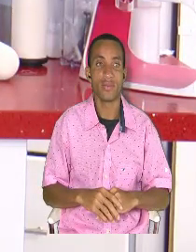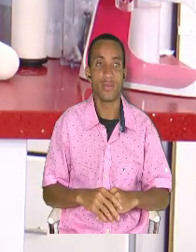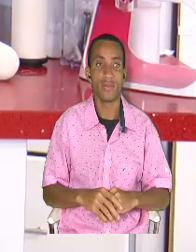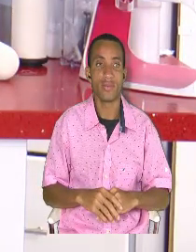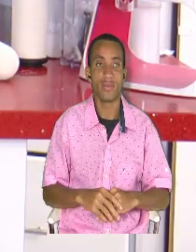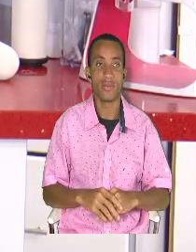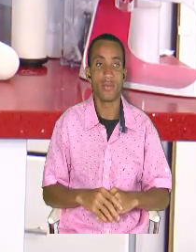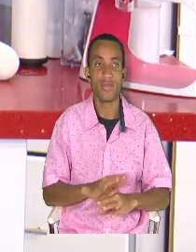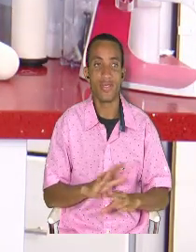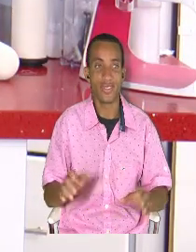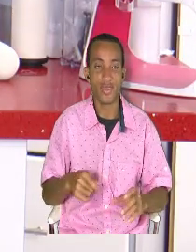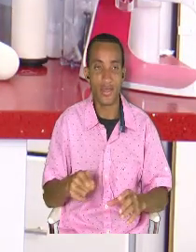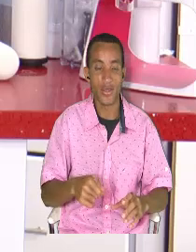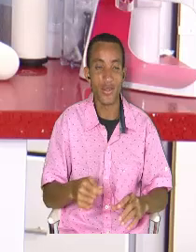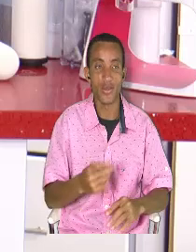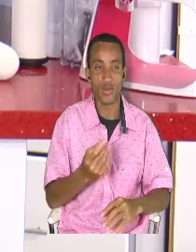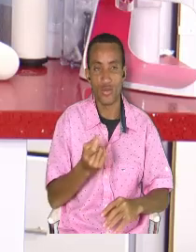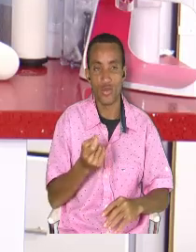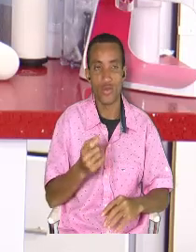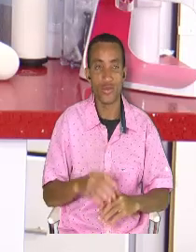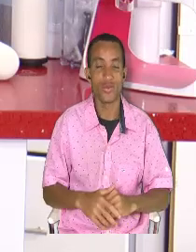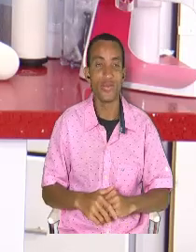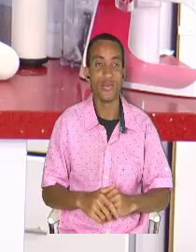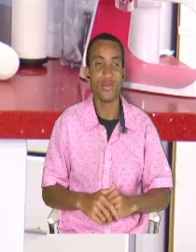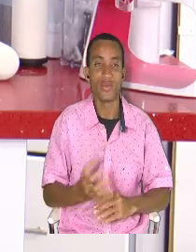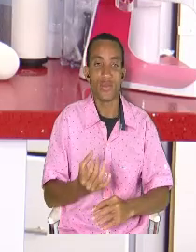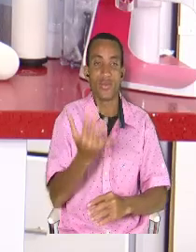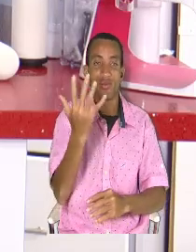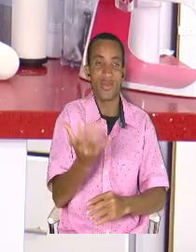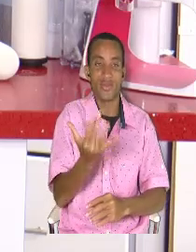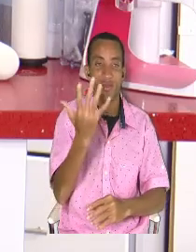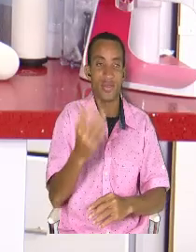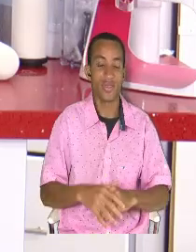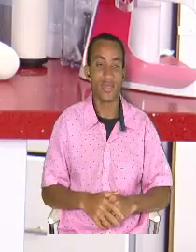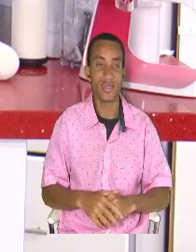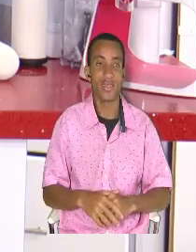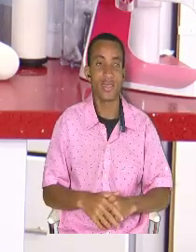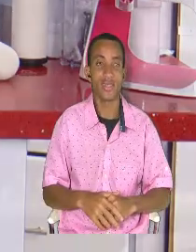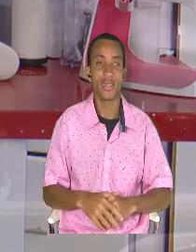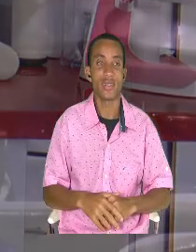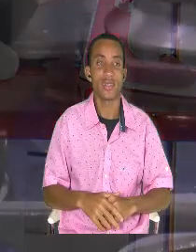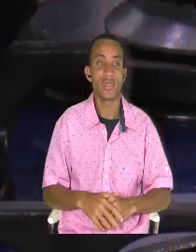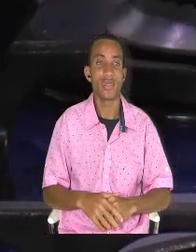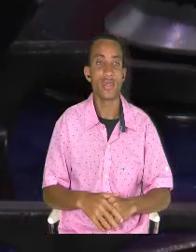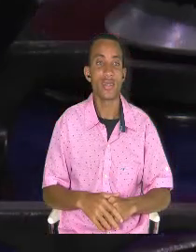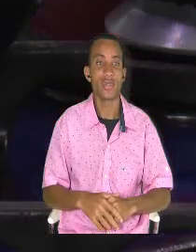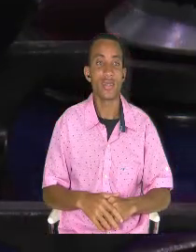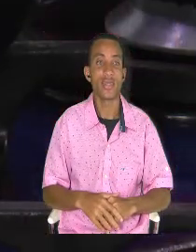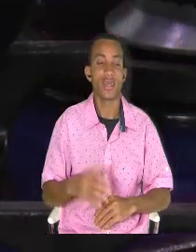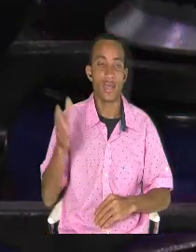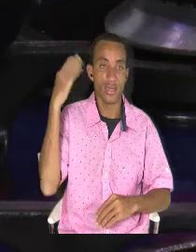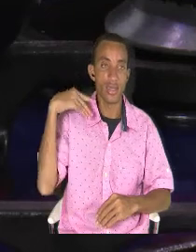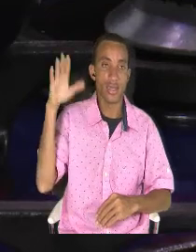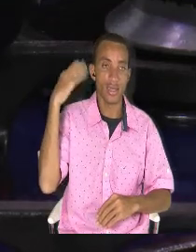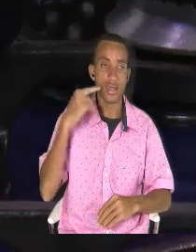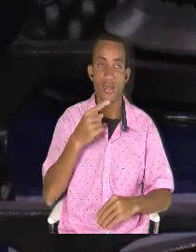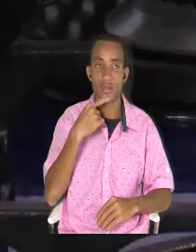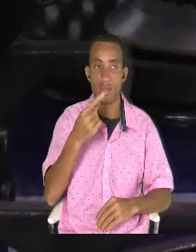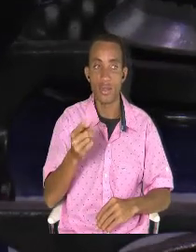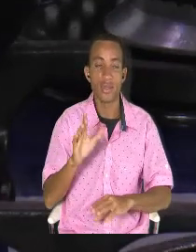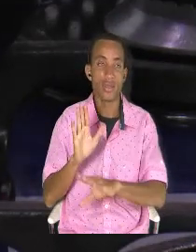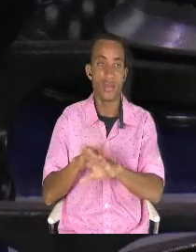Vamos a utilizar poco salteado. Entonces, ¿ahí qué estamos haciendo? La ocasión pasada yo le había dicho a la gente bonita de Barranca